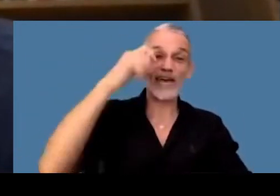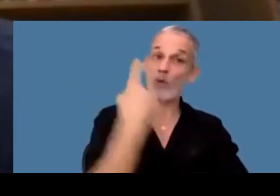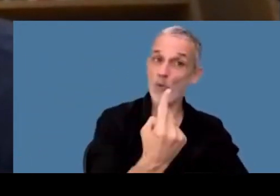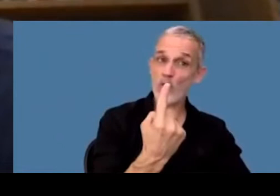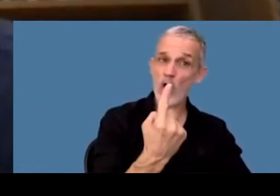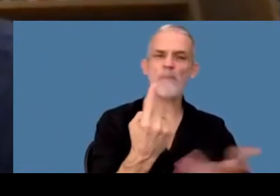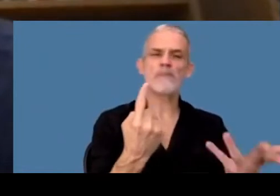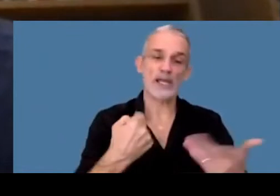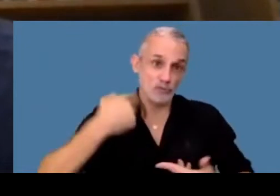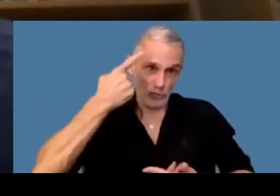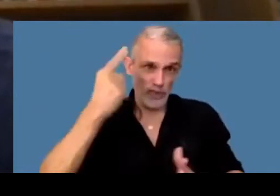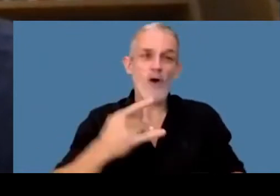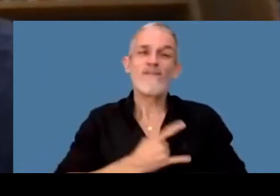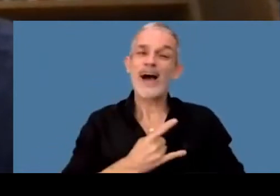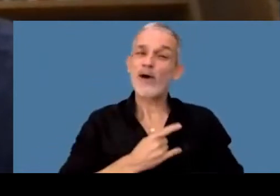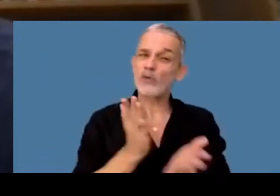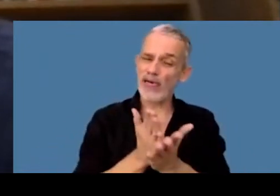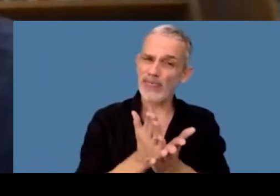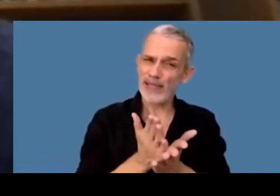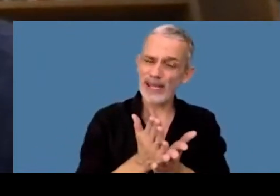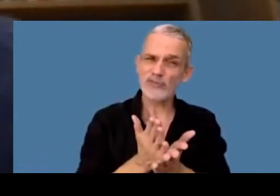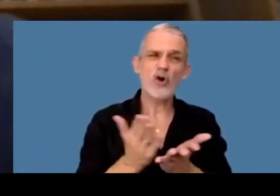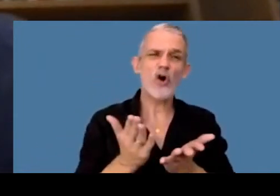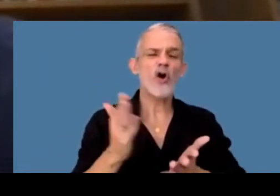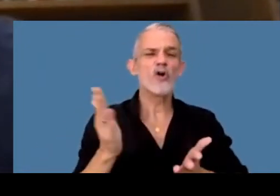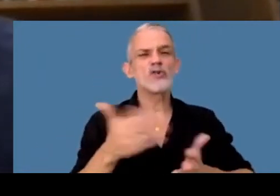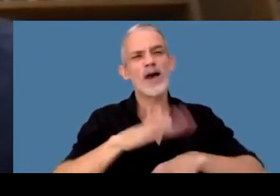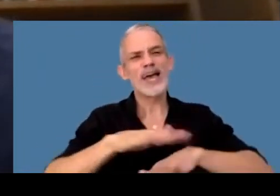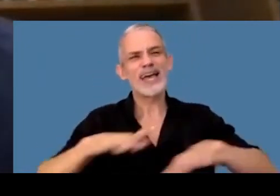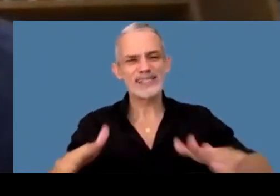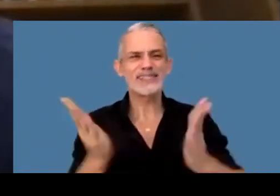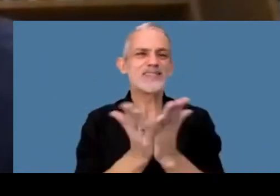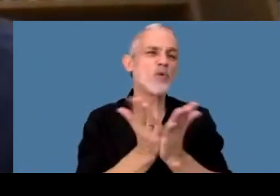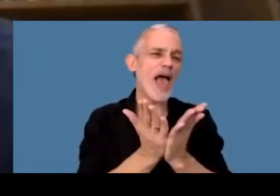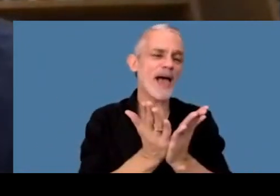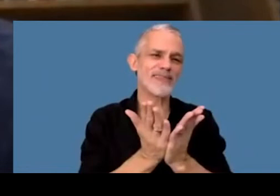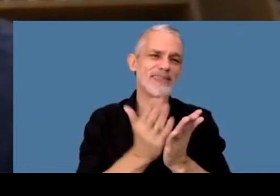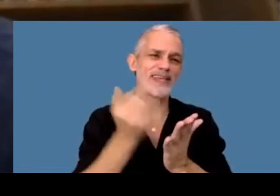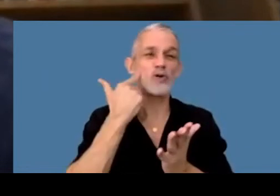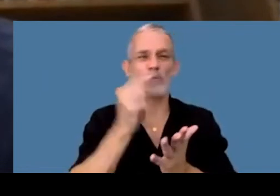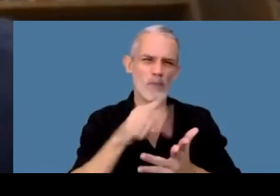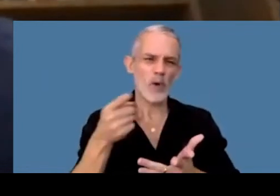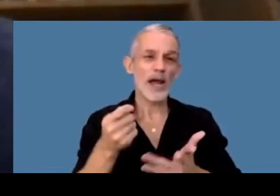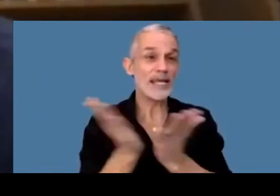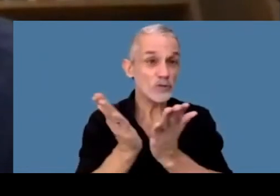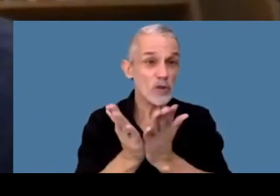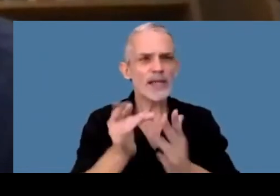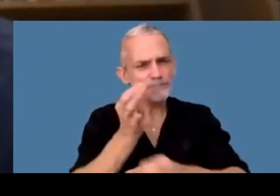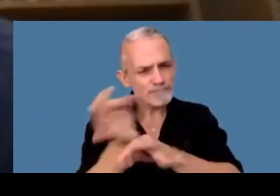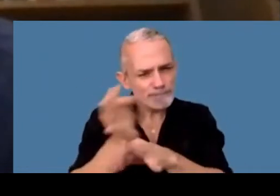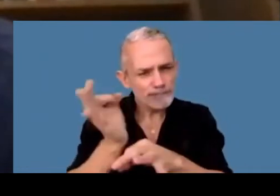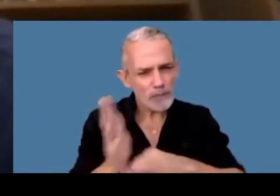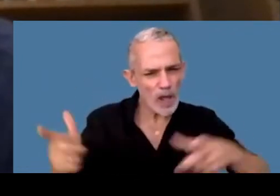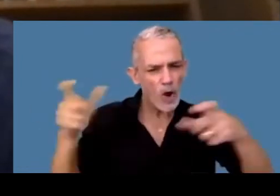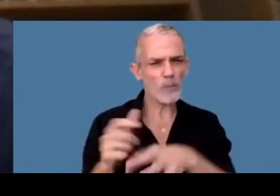por ejemplo, en la Facultad de Derecho a las y los estudiantes de abogacía les enseñaban que el comité de expertos